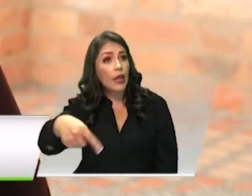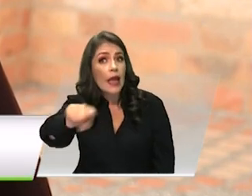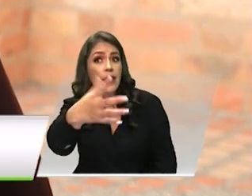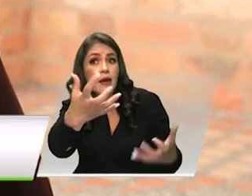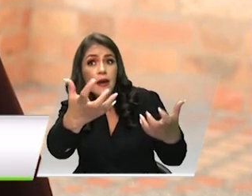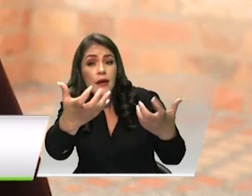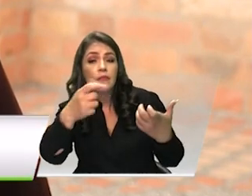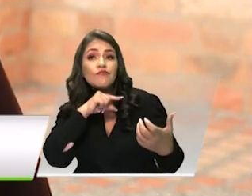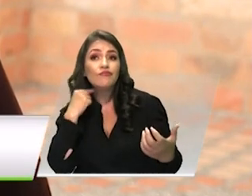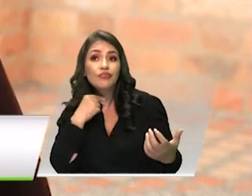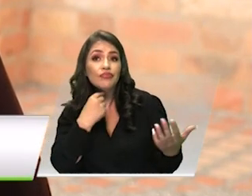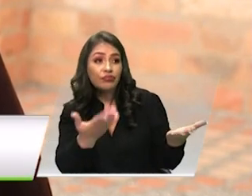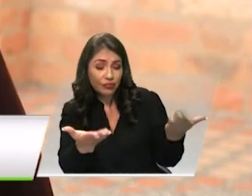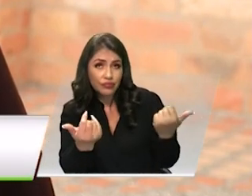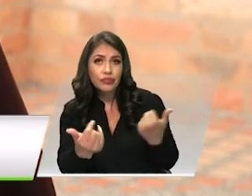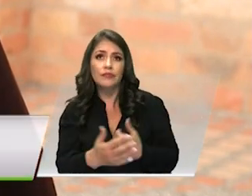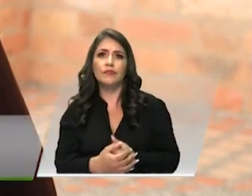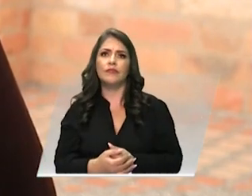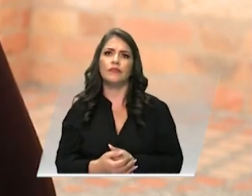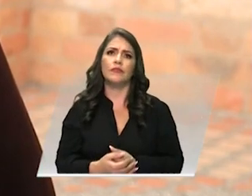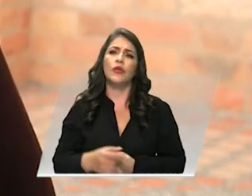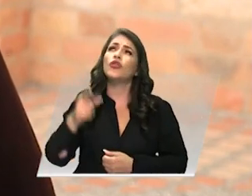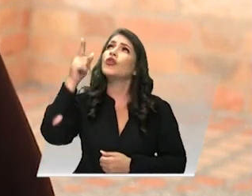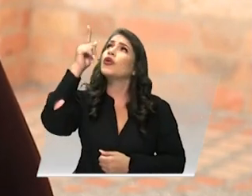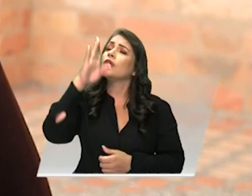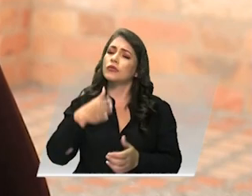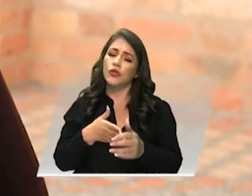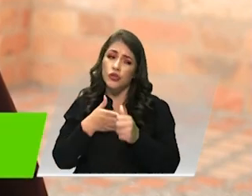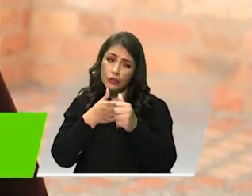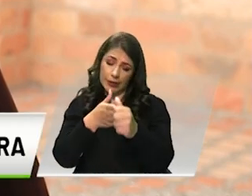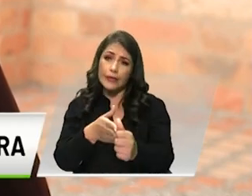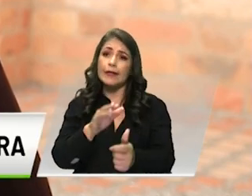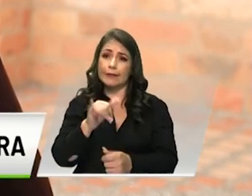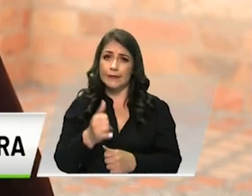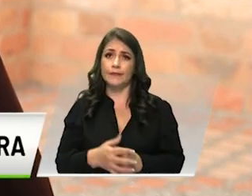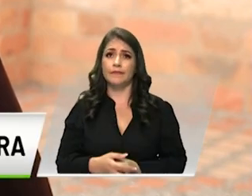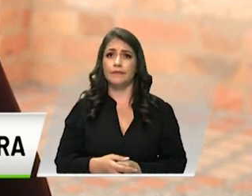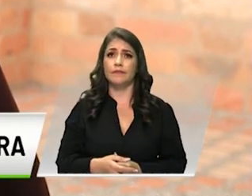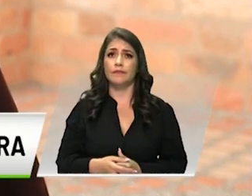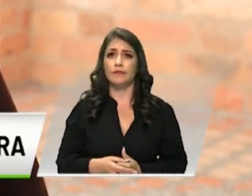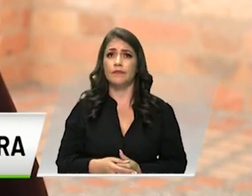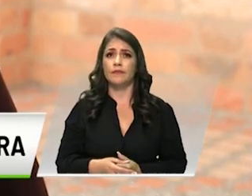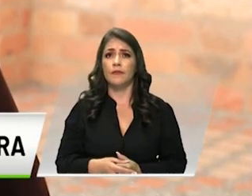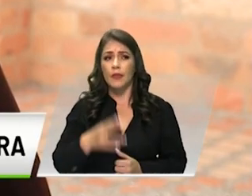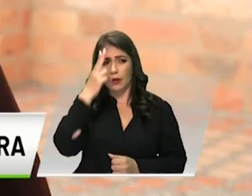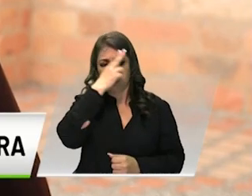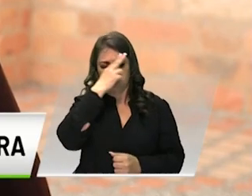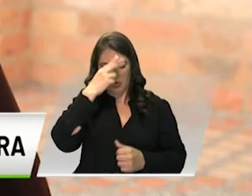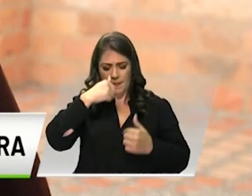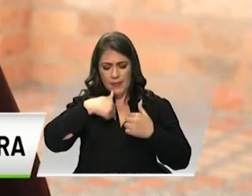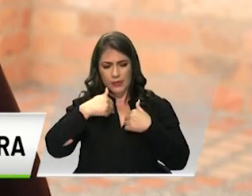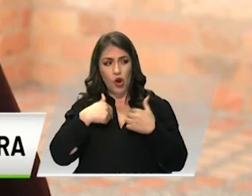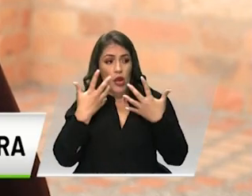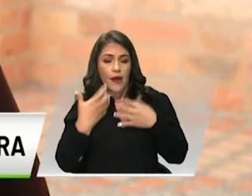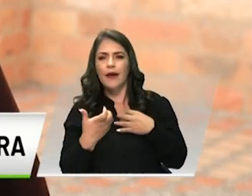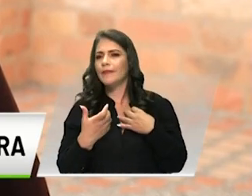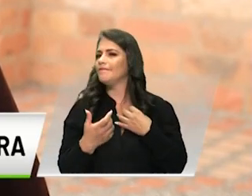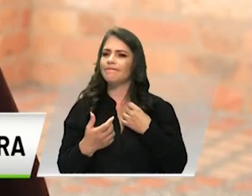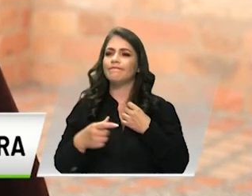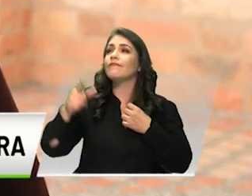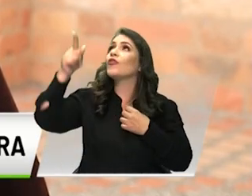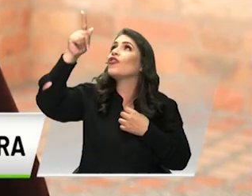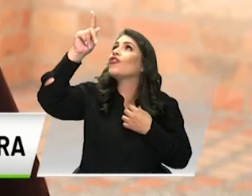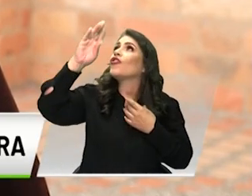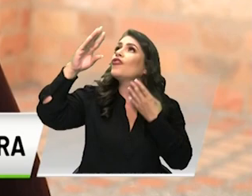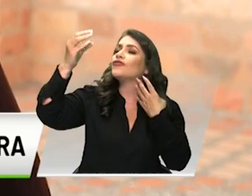que los ilumine. Que los ilumine, porque la vocación no es algo humano, sino algo divino, y nosotros somos